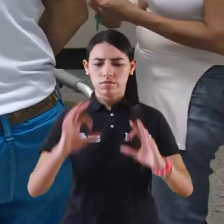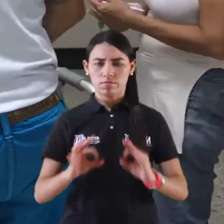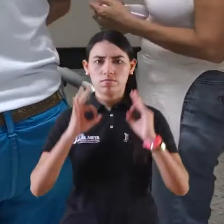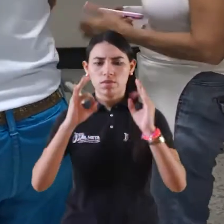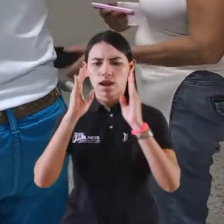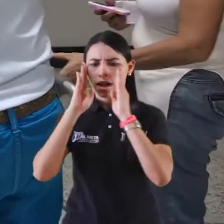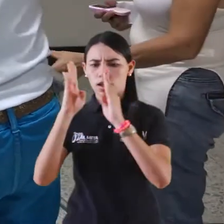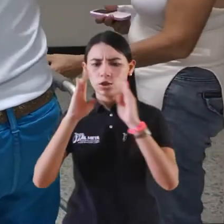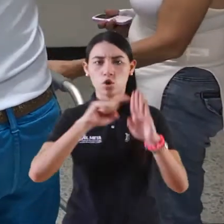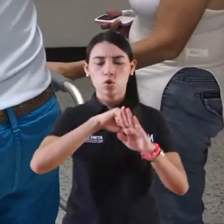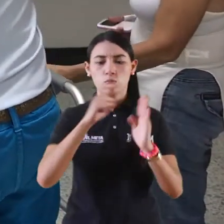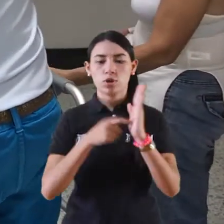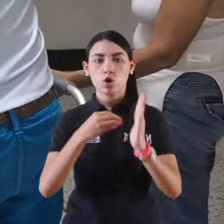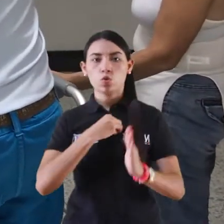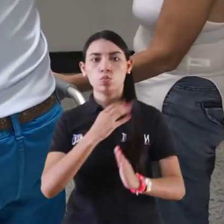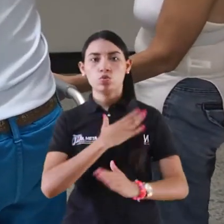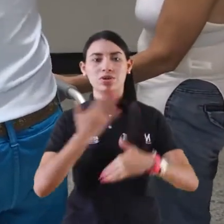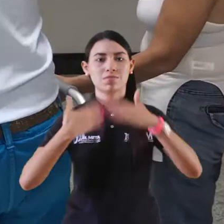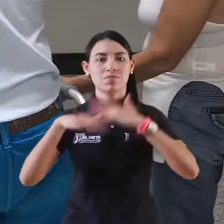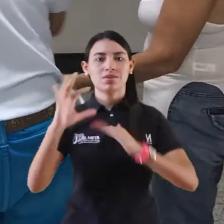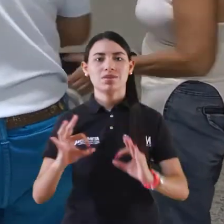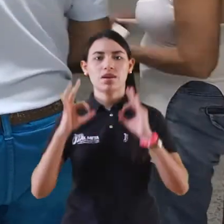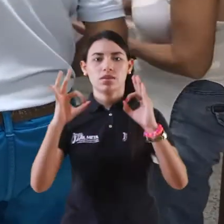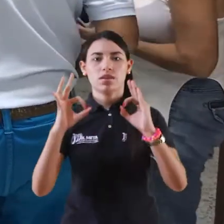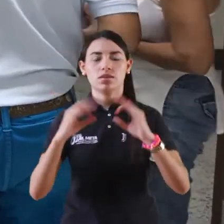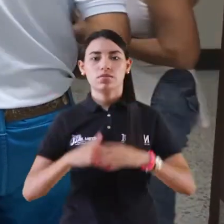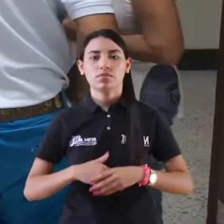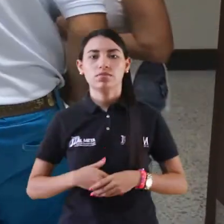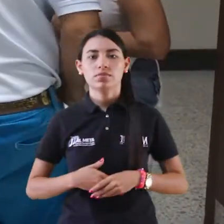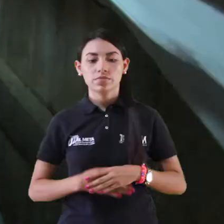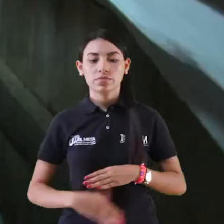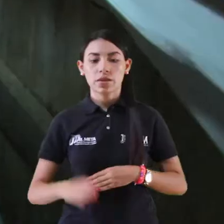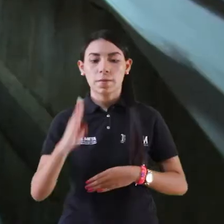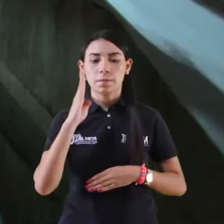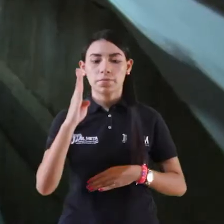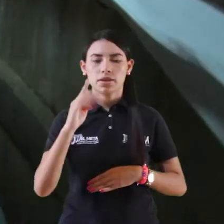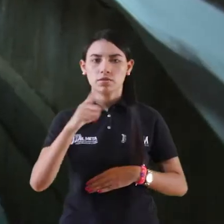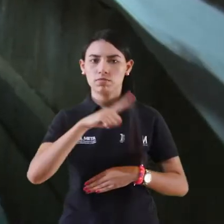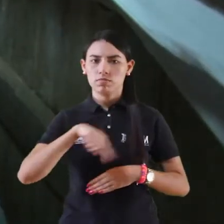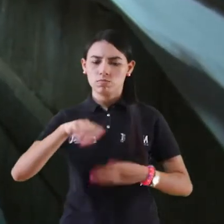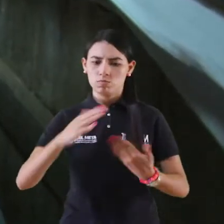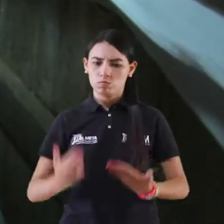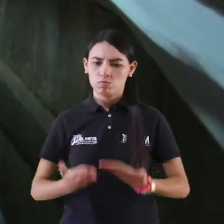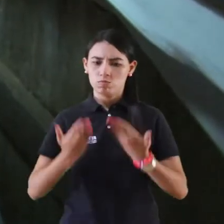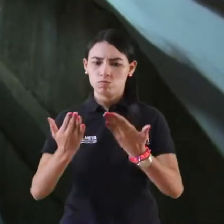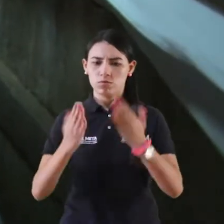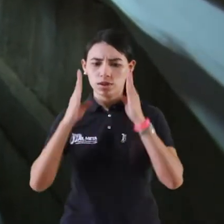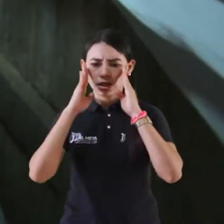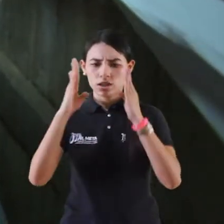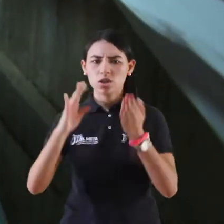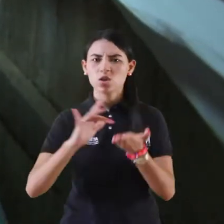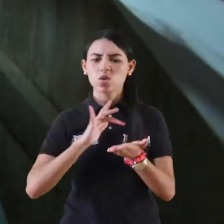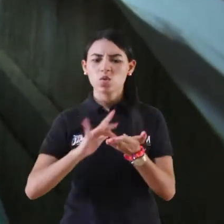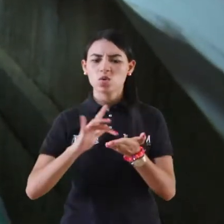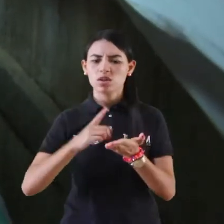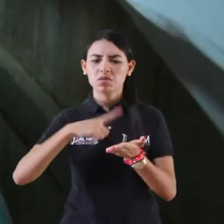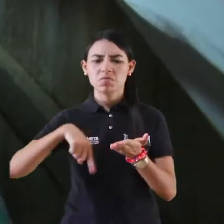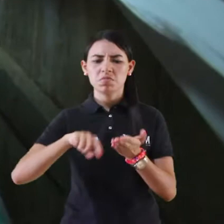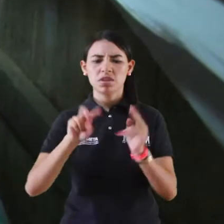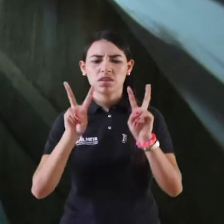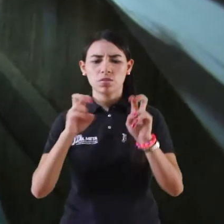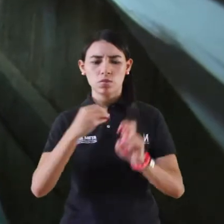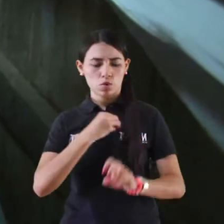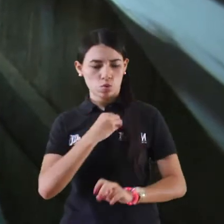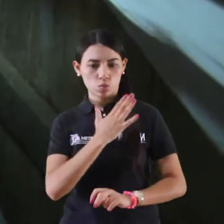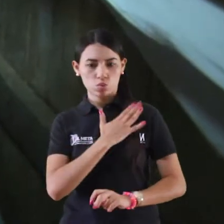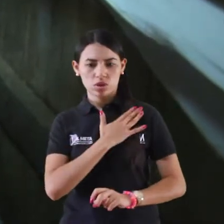garanticen una atención integral, oportuna y de alta calidad. Recibir la atención de urgencias que sea requerida con la oportunidad